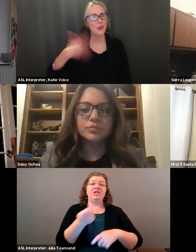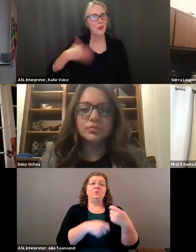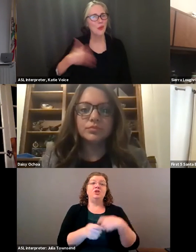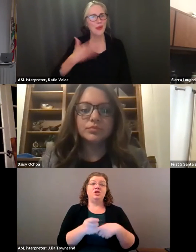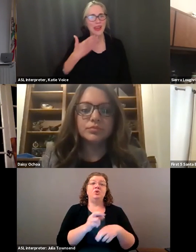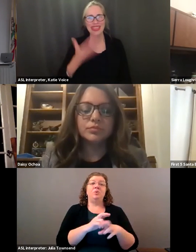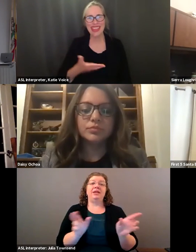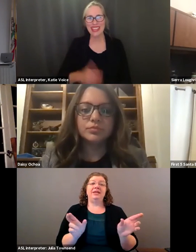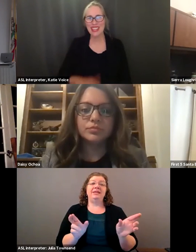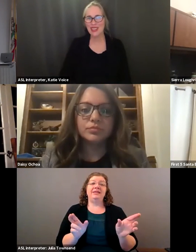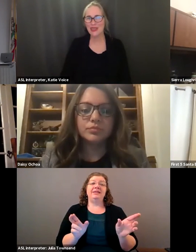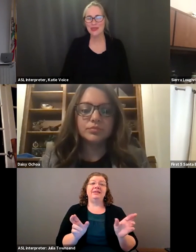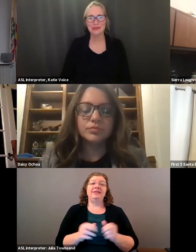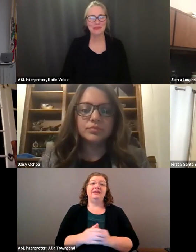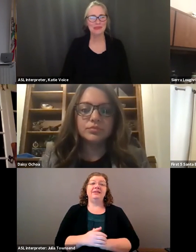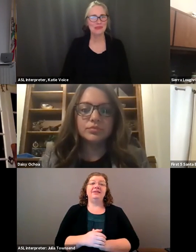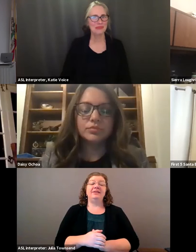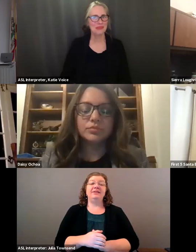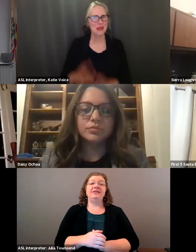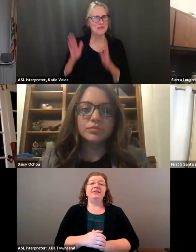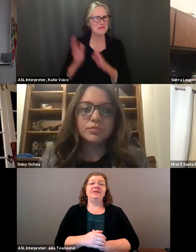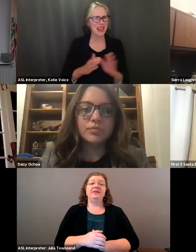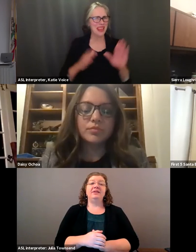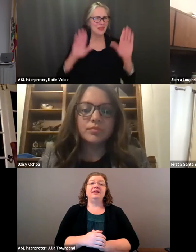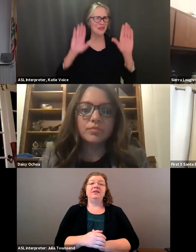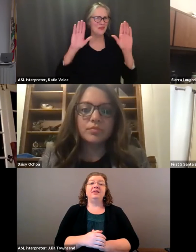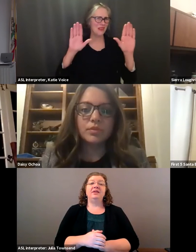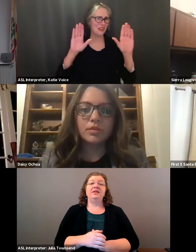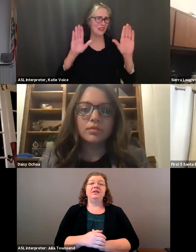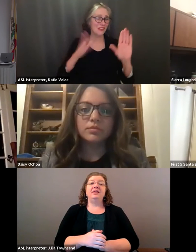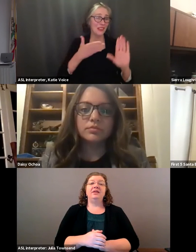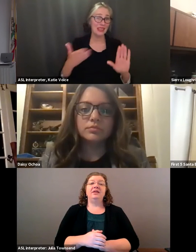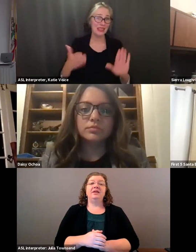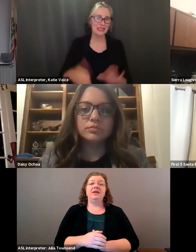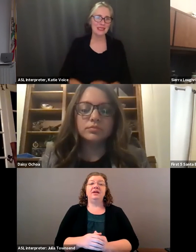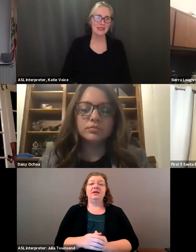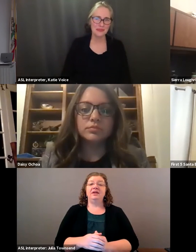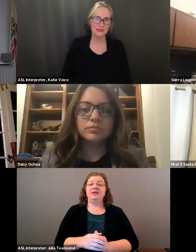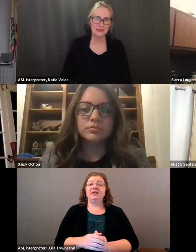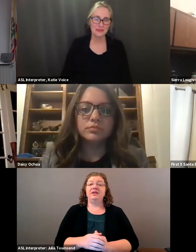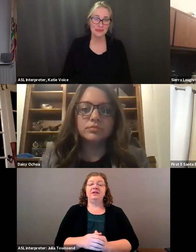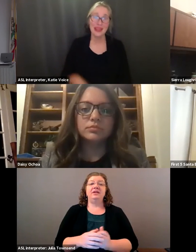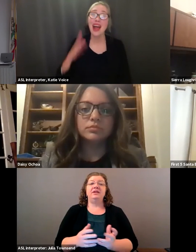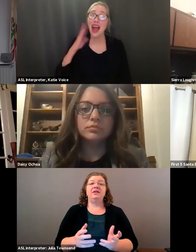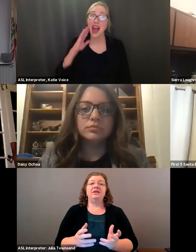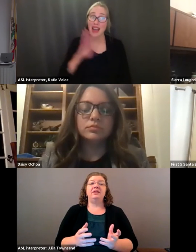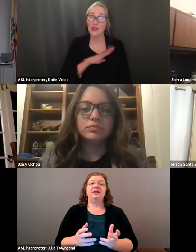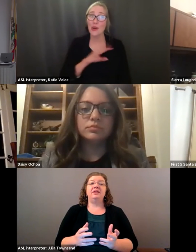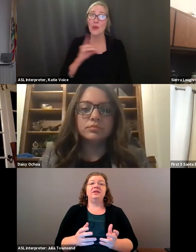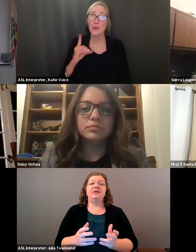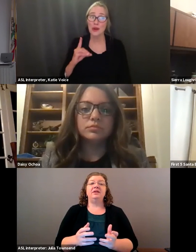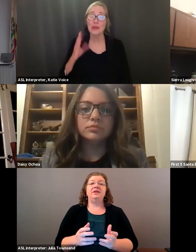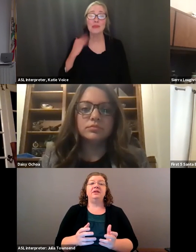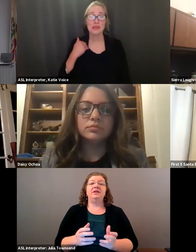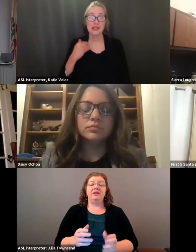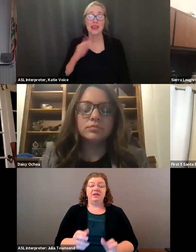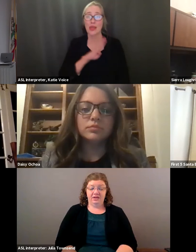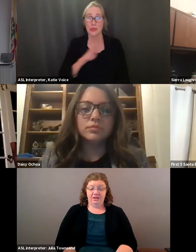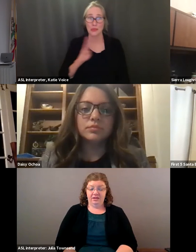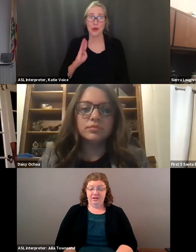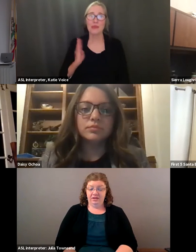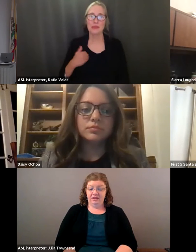Mucha información y muchas cosas que tienen planeadas. Sé que los miembros del consejo tienen